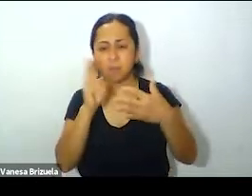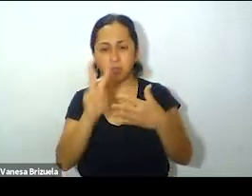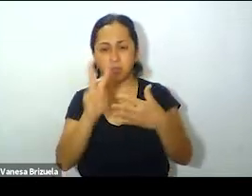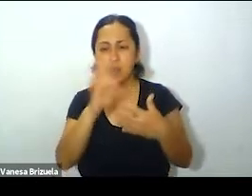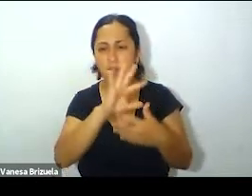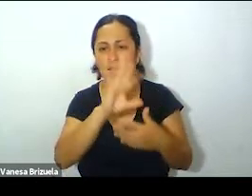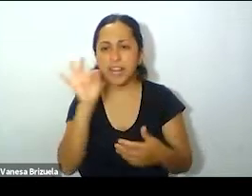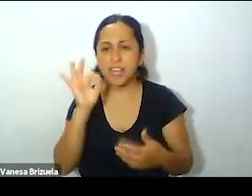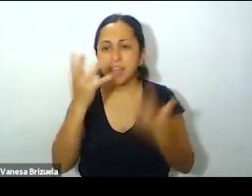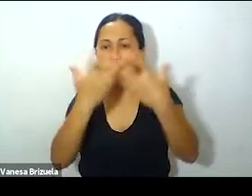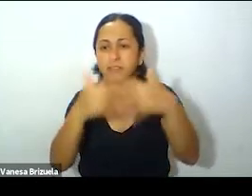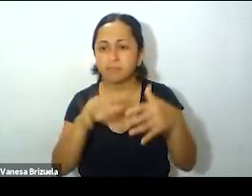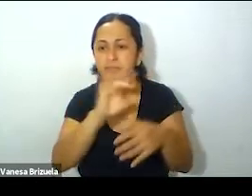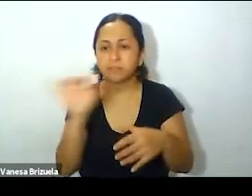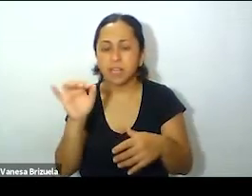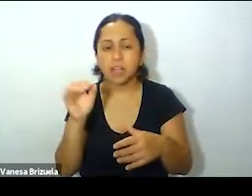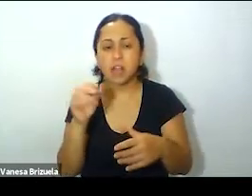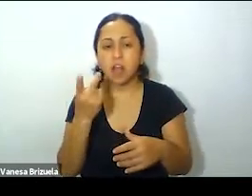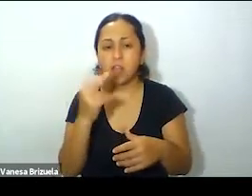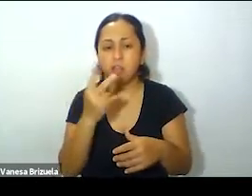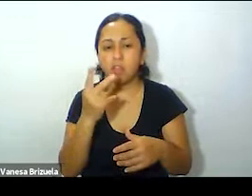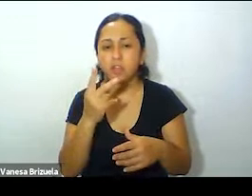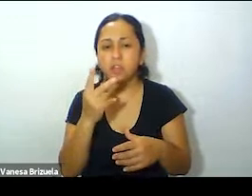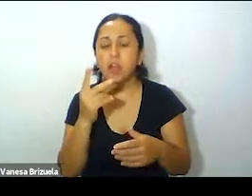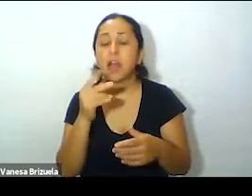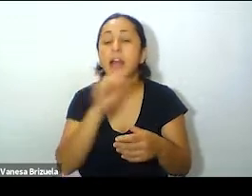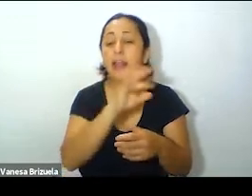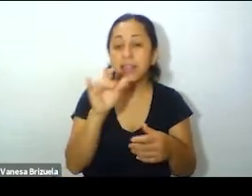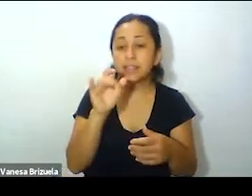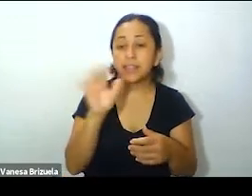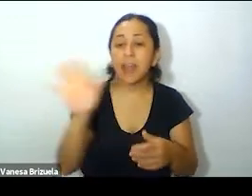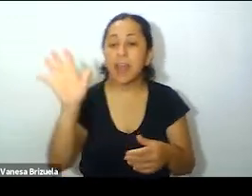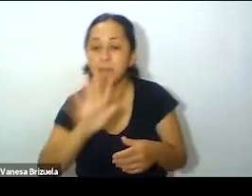poder diseñar usando tipografía con imágenes.